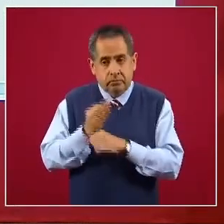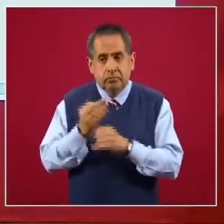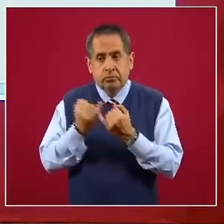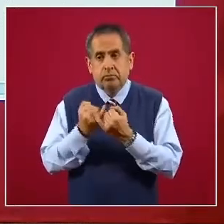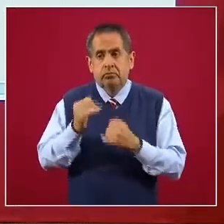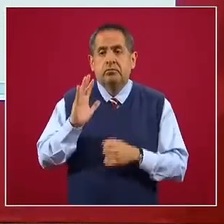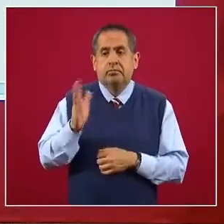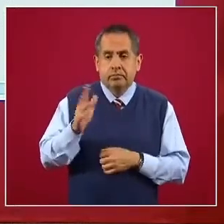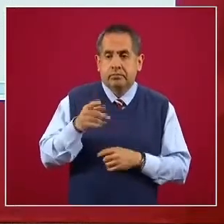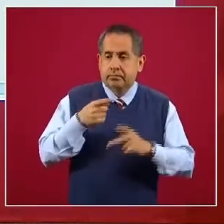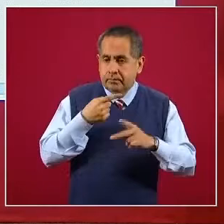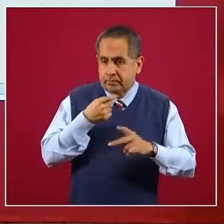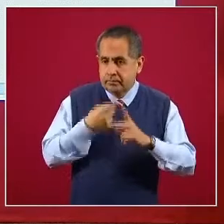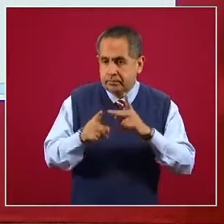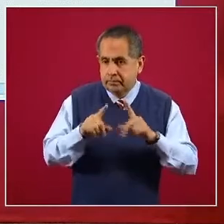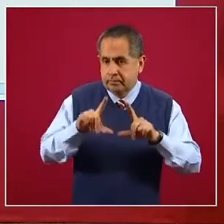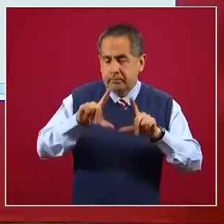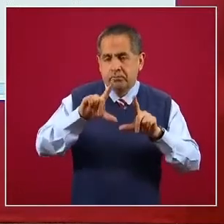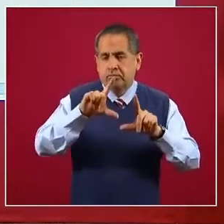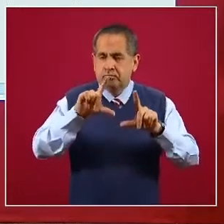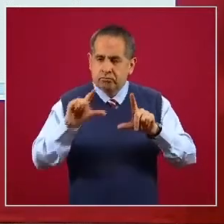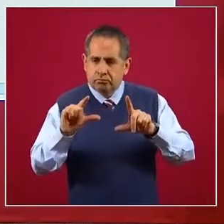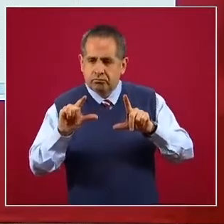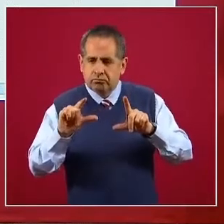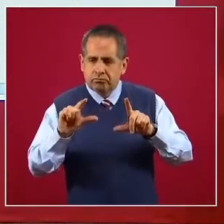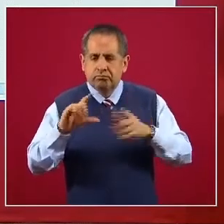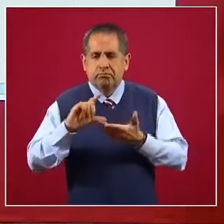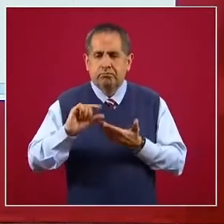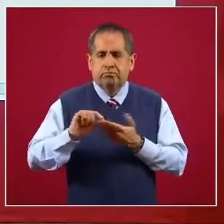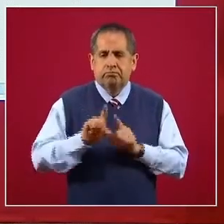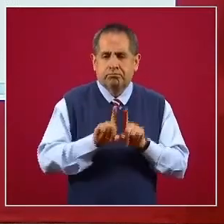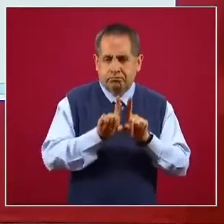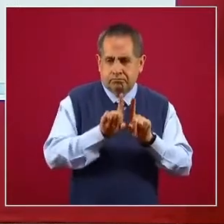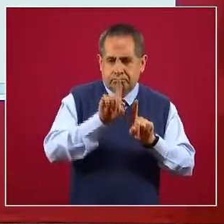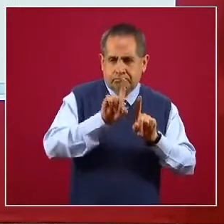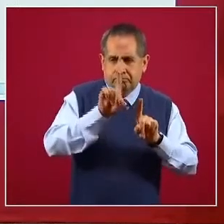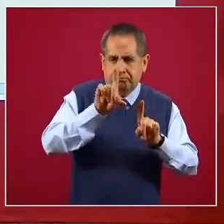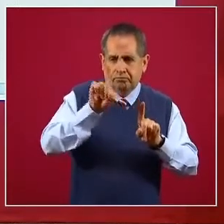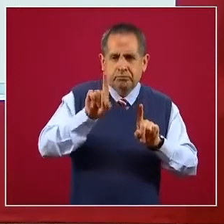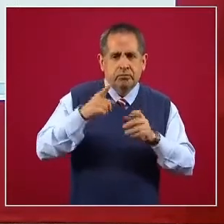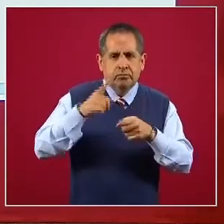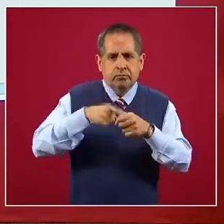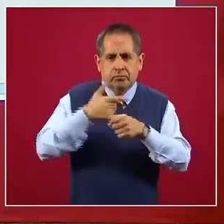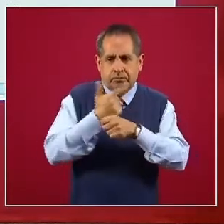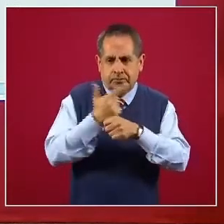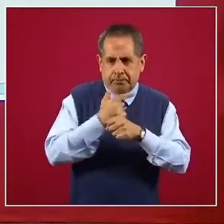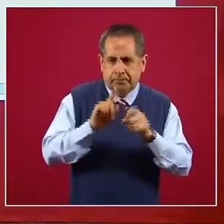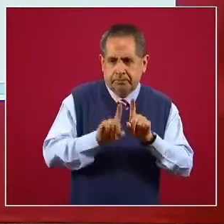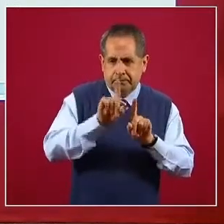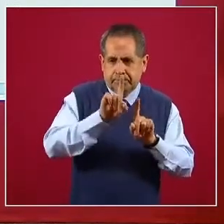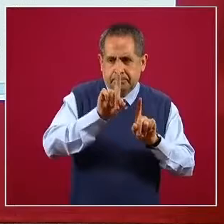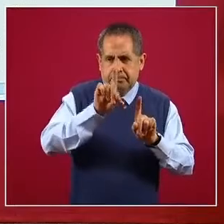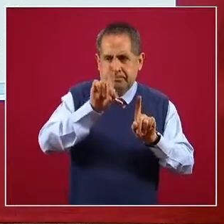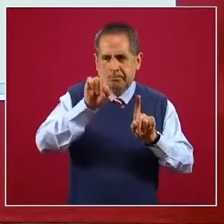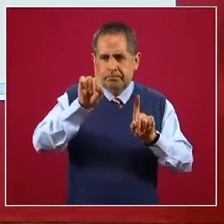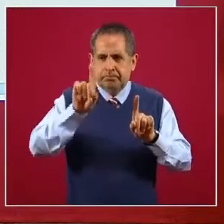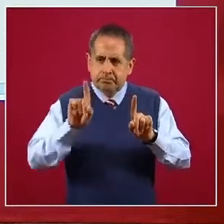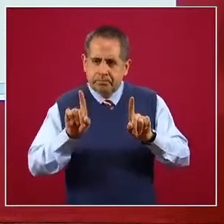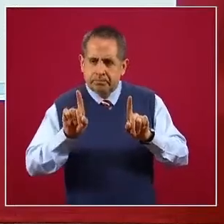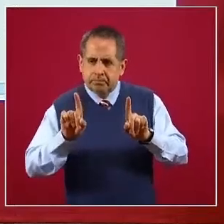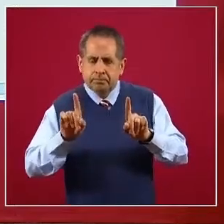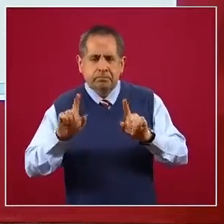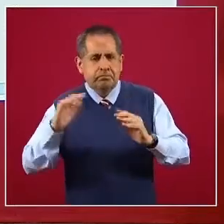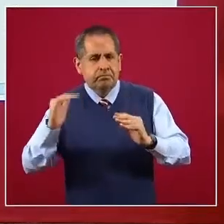representado precisamente en esta curvatura que hacen las barras de este color. Ahorita vamos a hacer una precisión